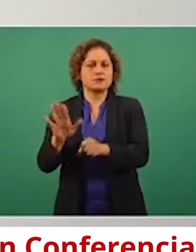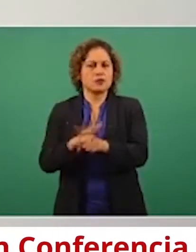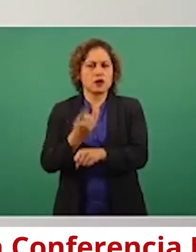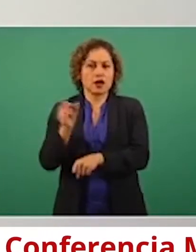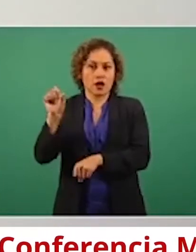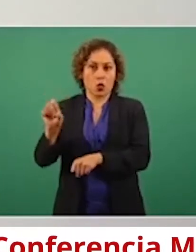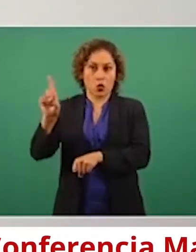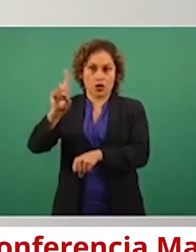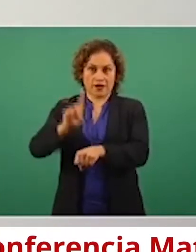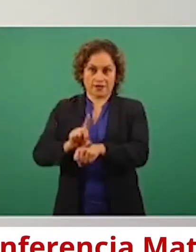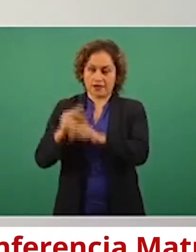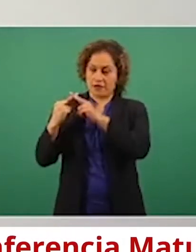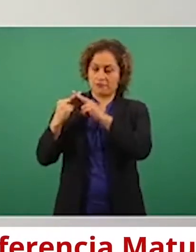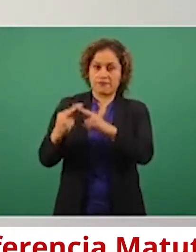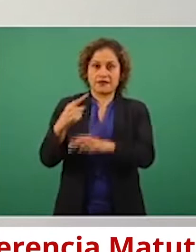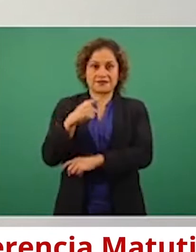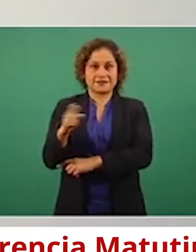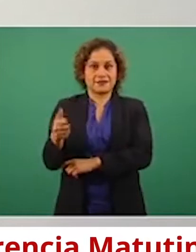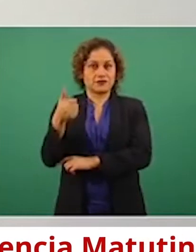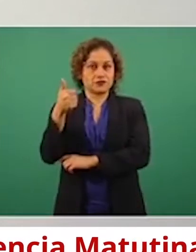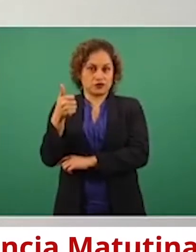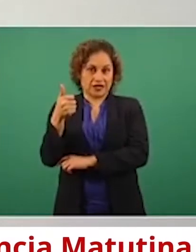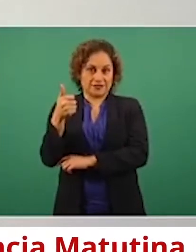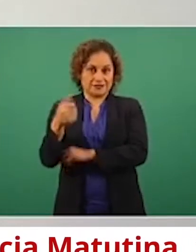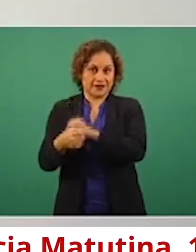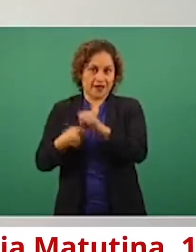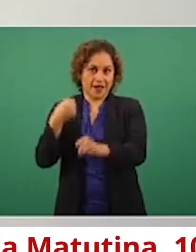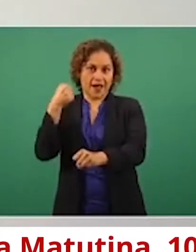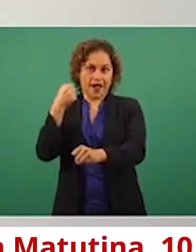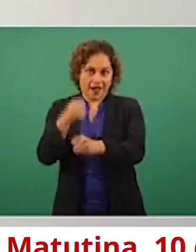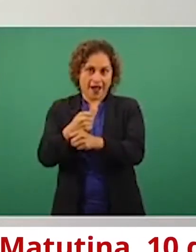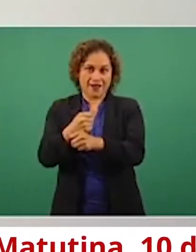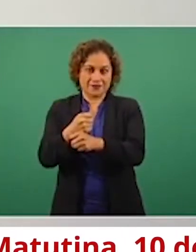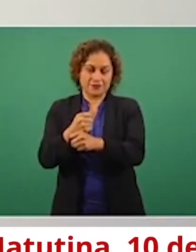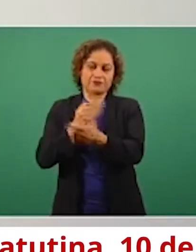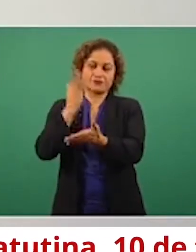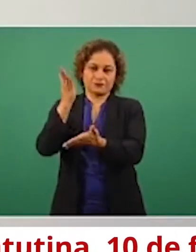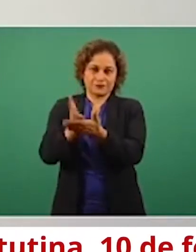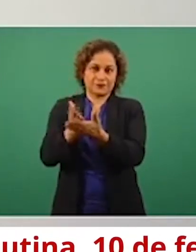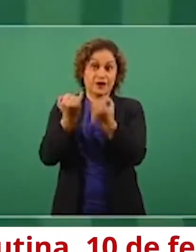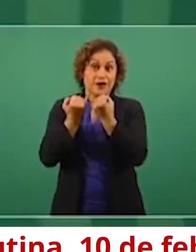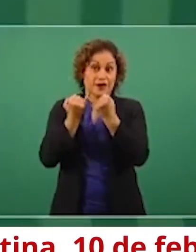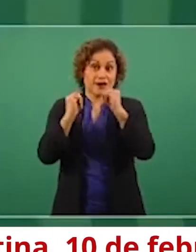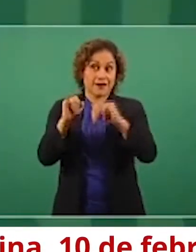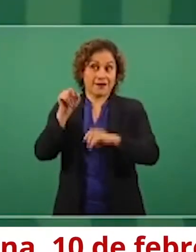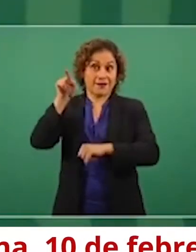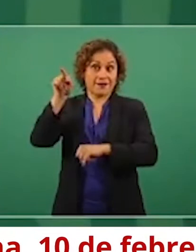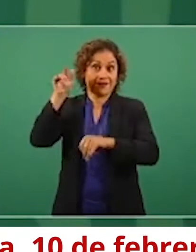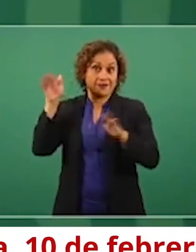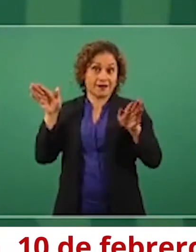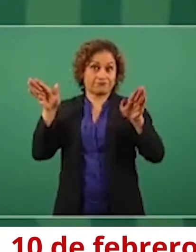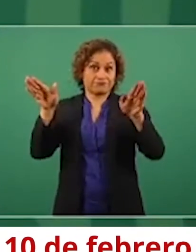ahora además también con reanudar la llegada de las vacunas spicer que ya comenzarán a llegar el próximo lunes dice el presidente que con eso avanzarán